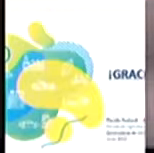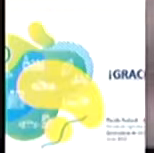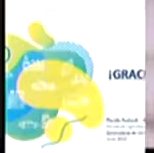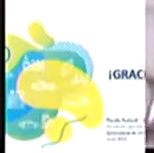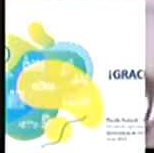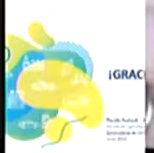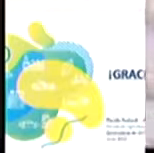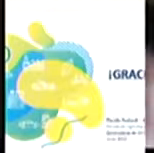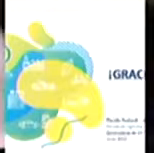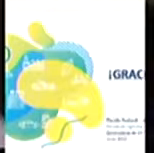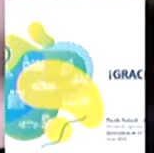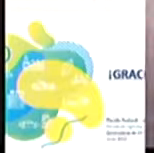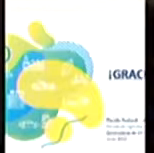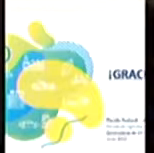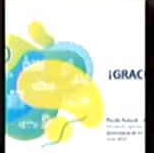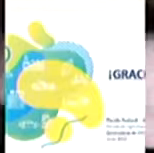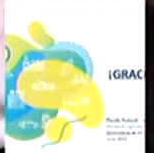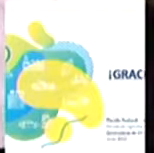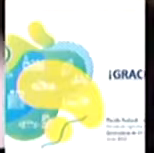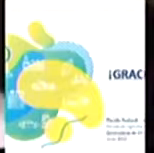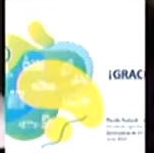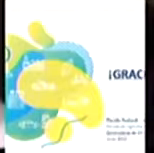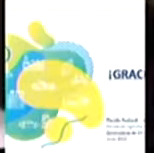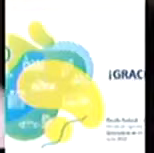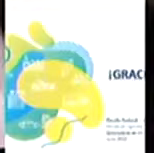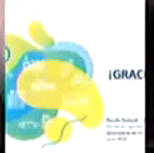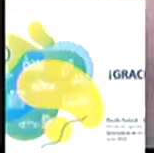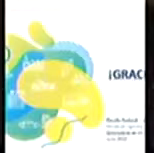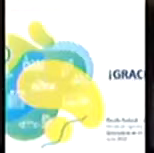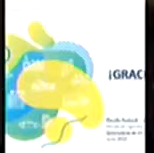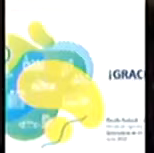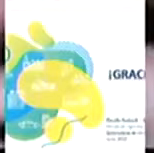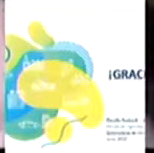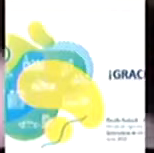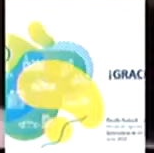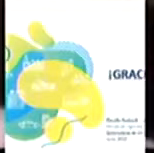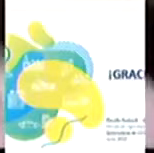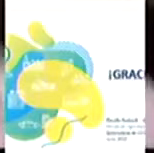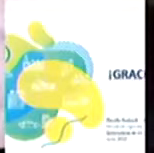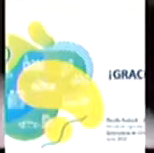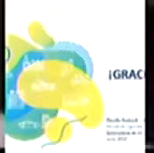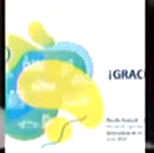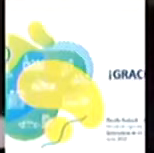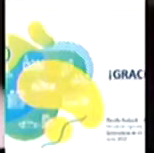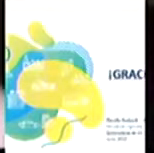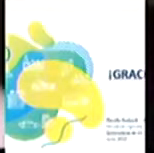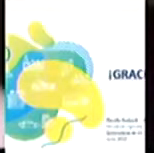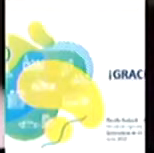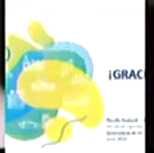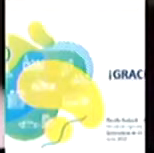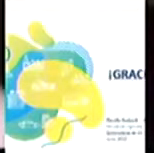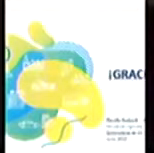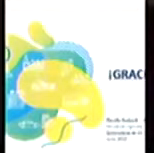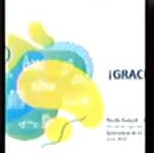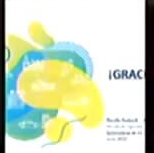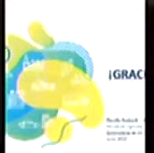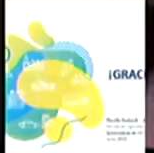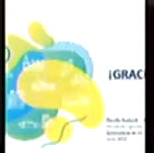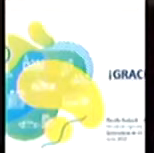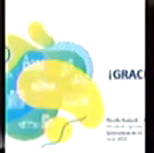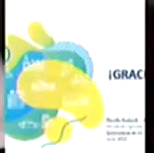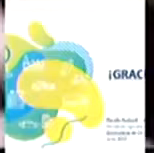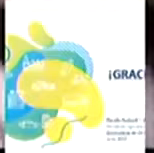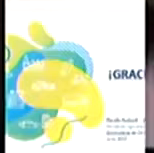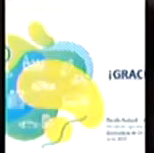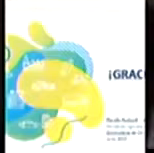contingencia, y el tema de cambio climático, en donde ambas miradas en conjunto, integradas, son las que tienen mayor